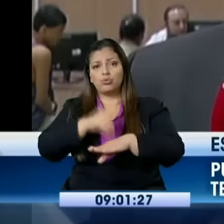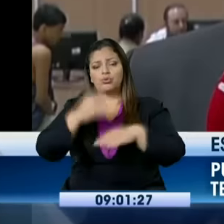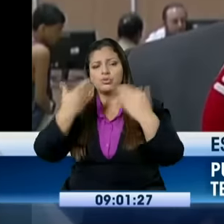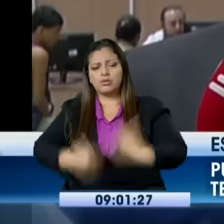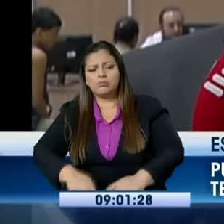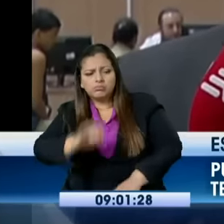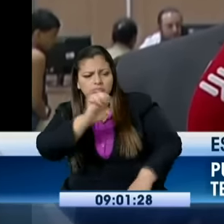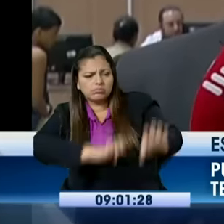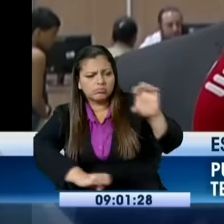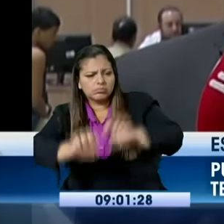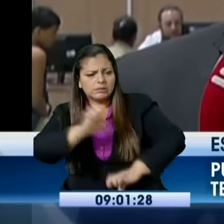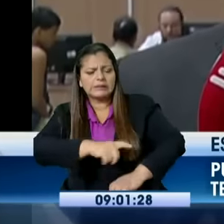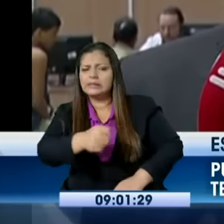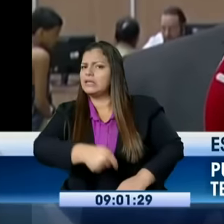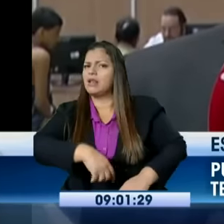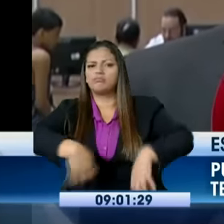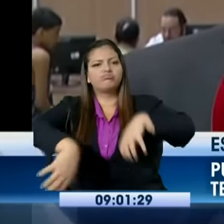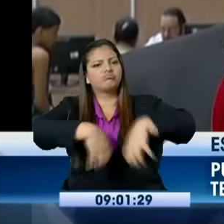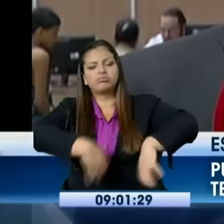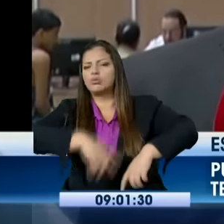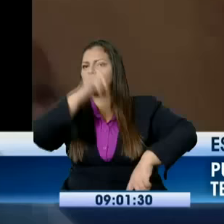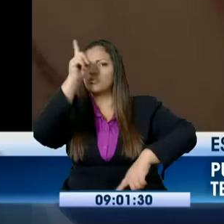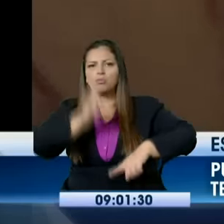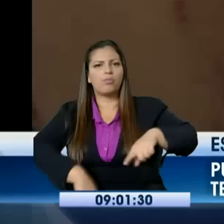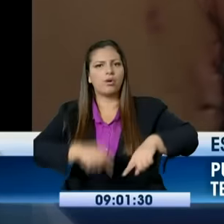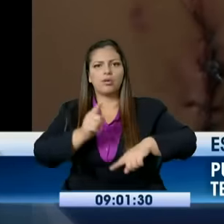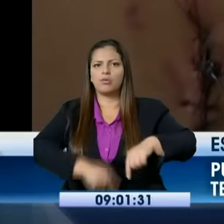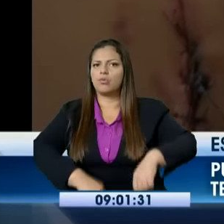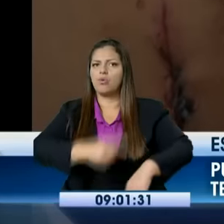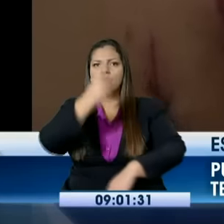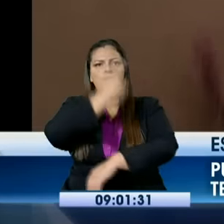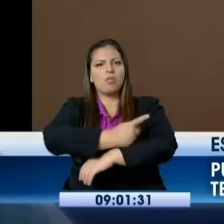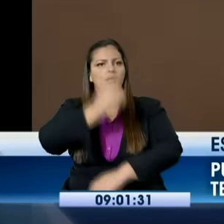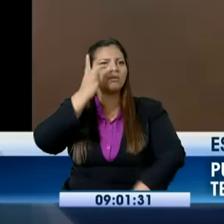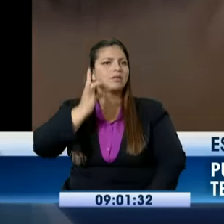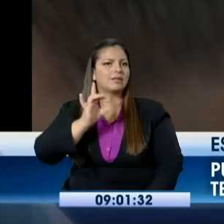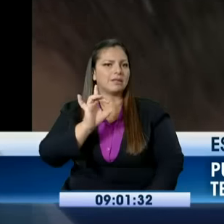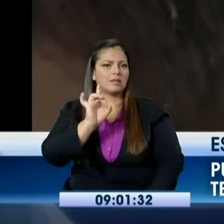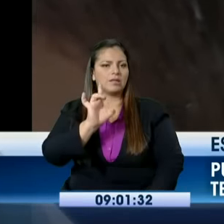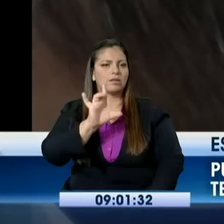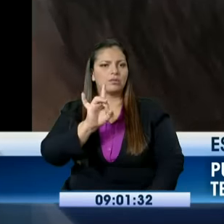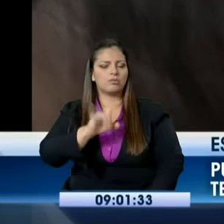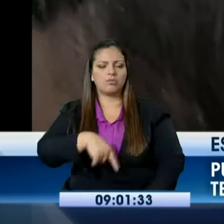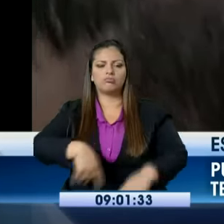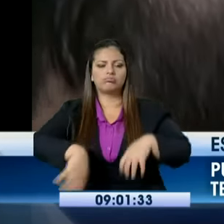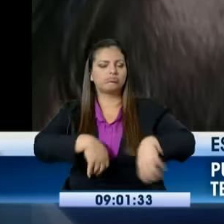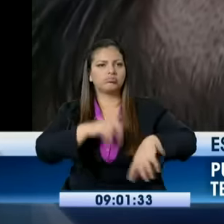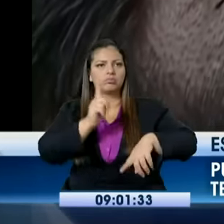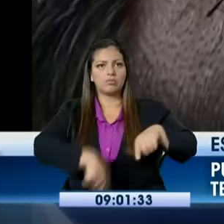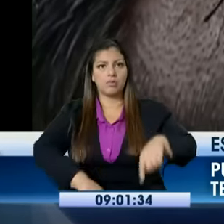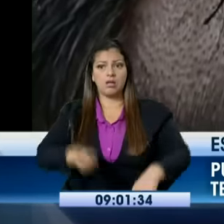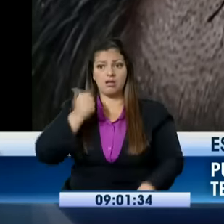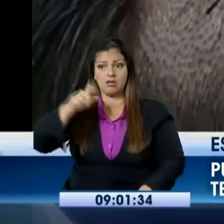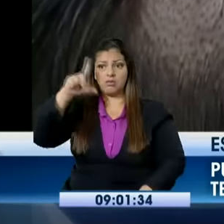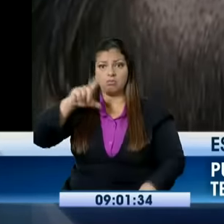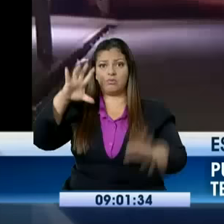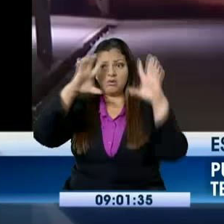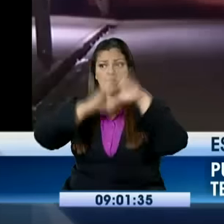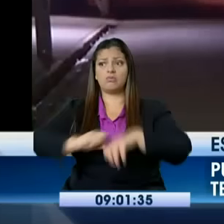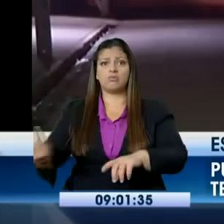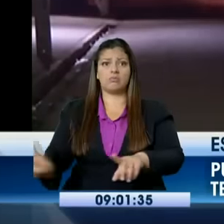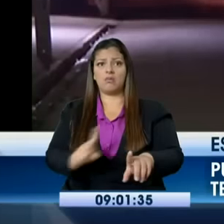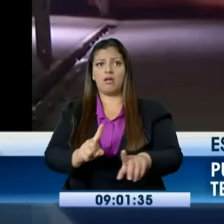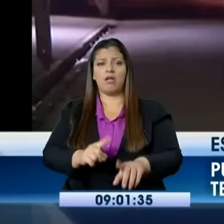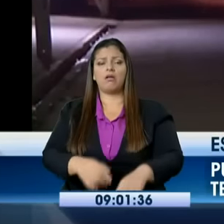ha establecido una incapacidad de 4 o 8 días. Ocurrió a las 7 de la noche de este lunes. El colegio está